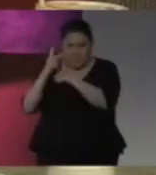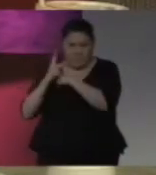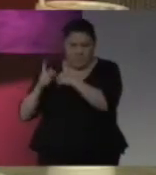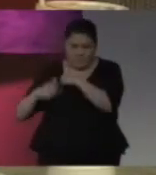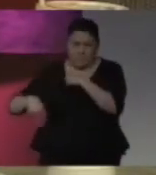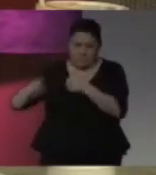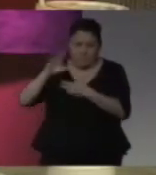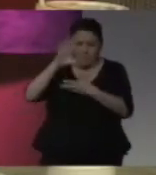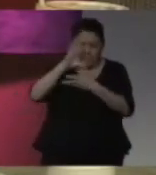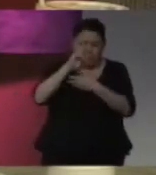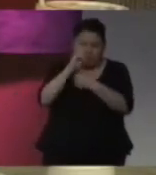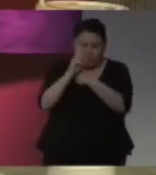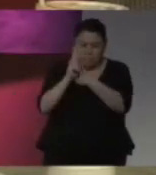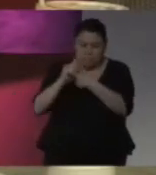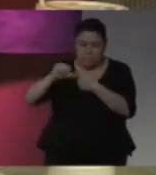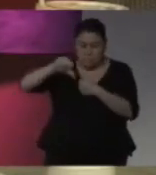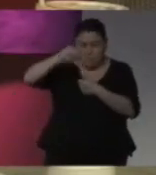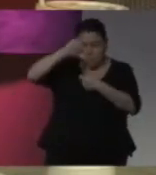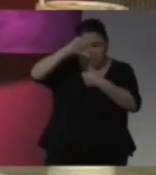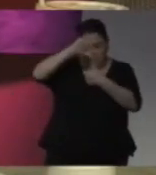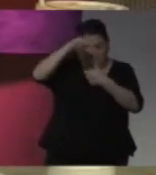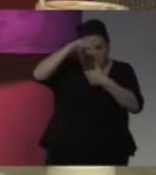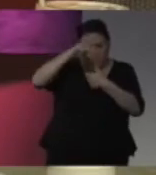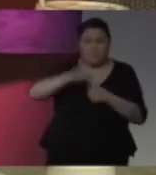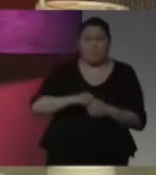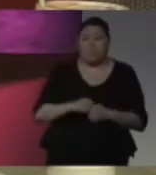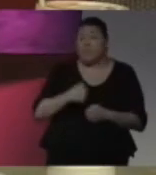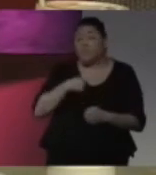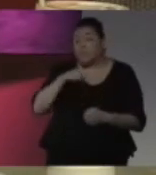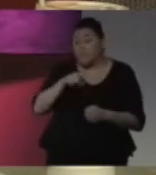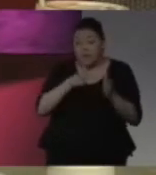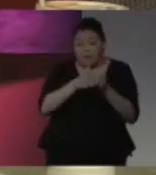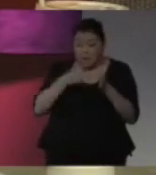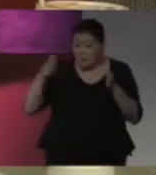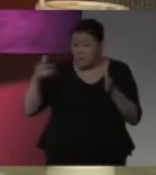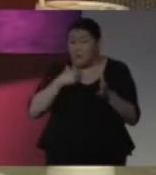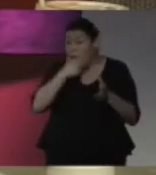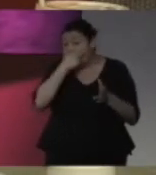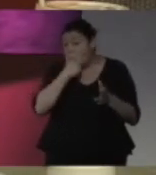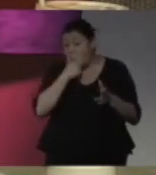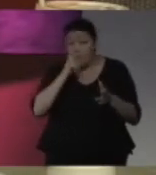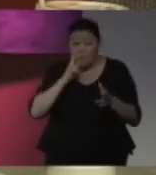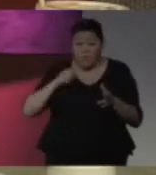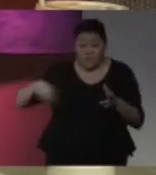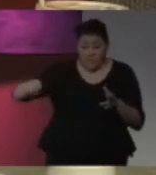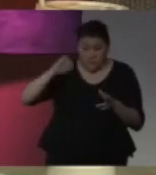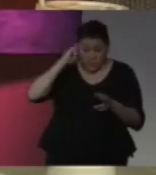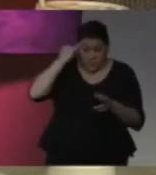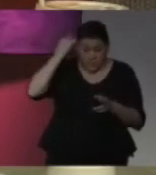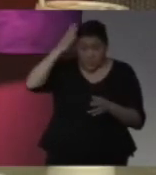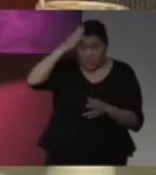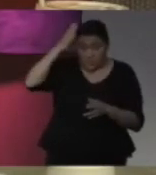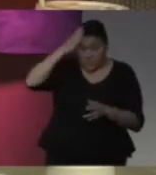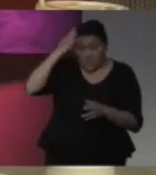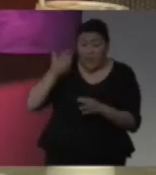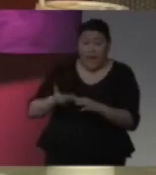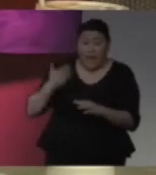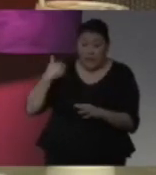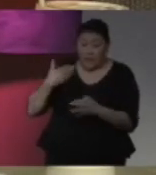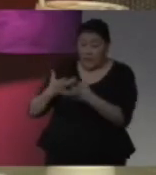centroamericanos. En este periodo, las mujeres y los hombres de las comunidades lucharon para recuperar lo